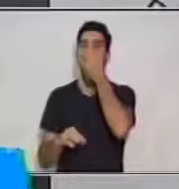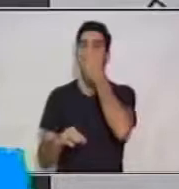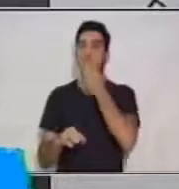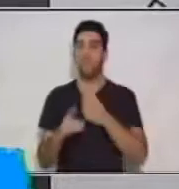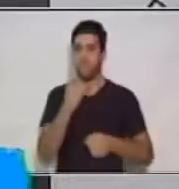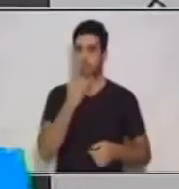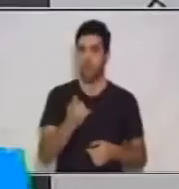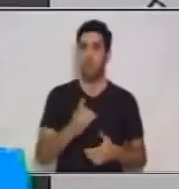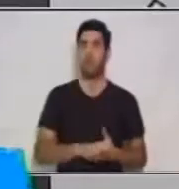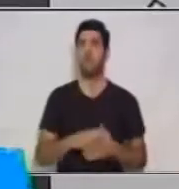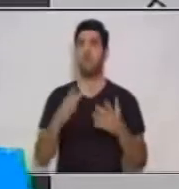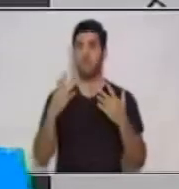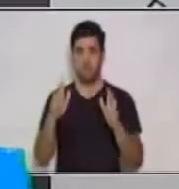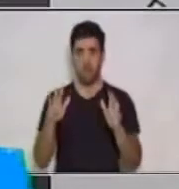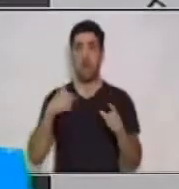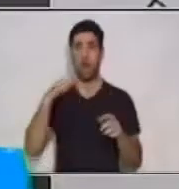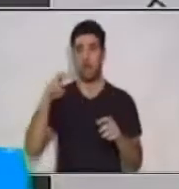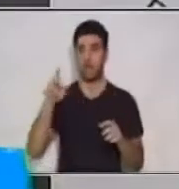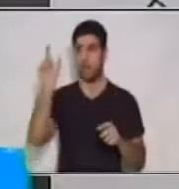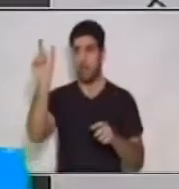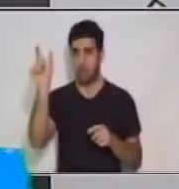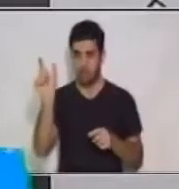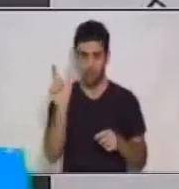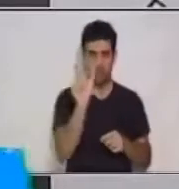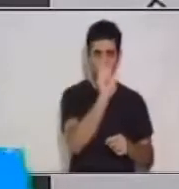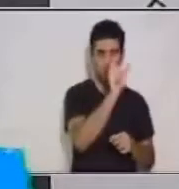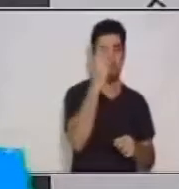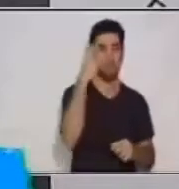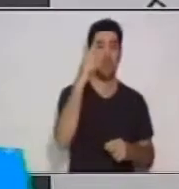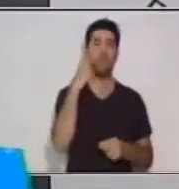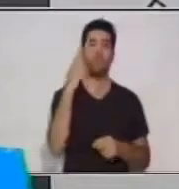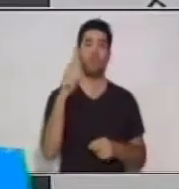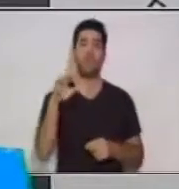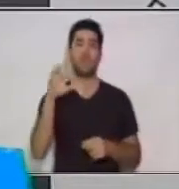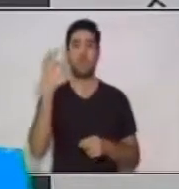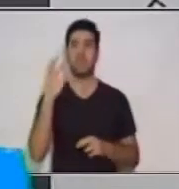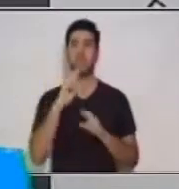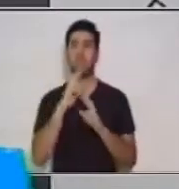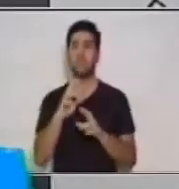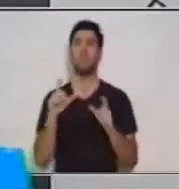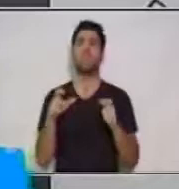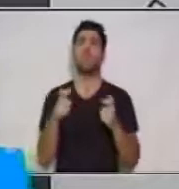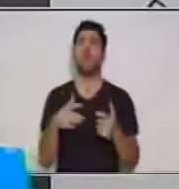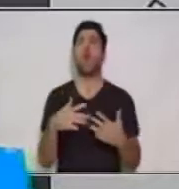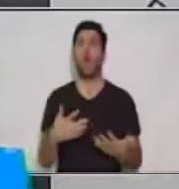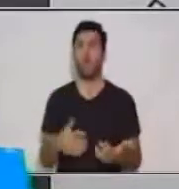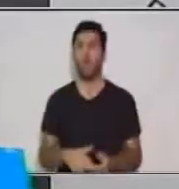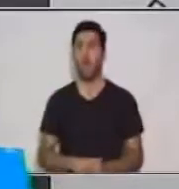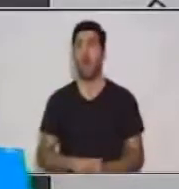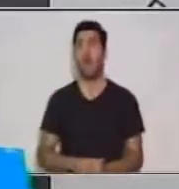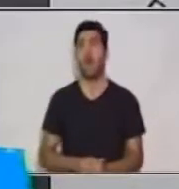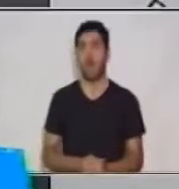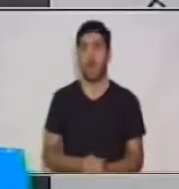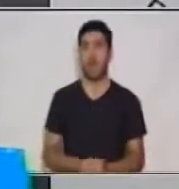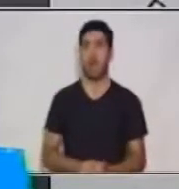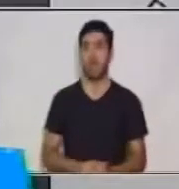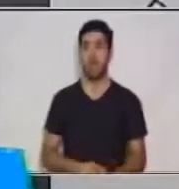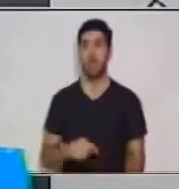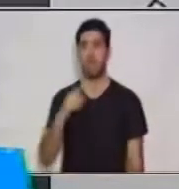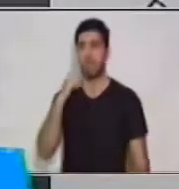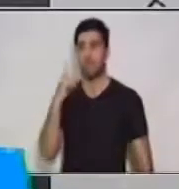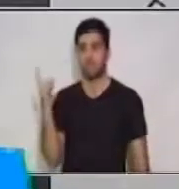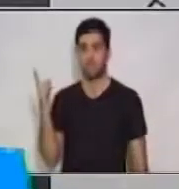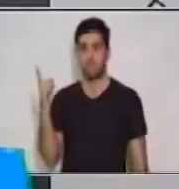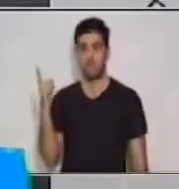Ahora vamos a despejar este ángulo. Bien, ¿cómo vamos a hacer primero? Este número 6